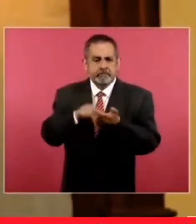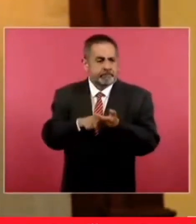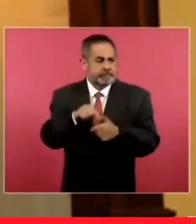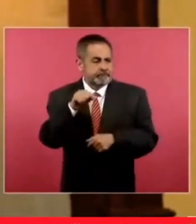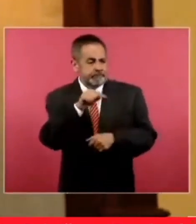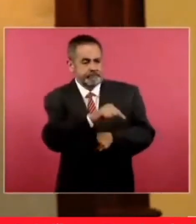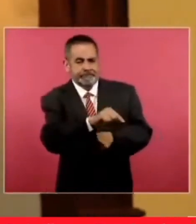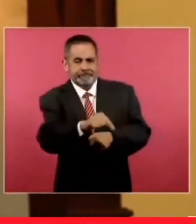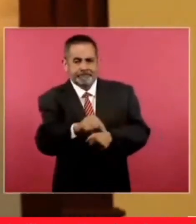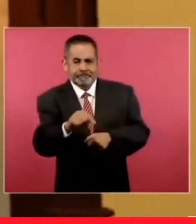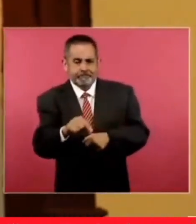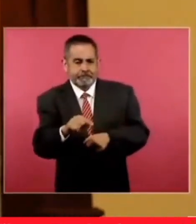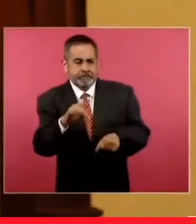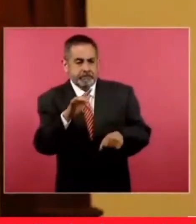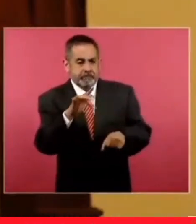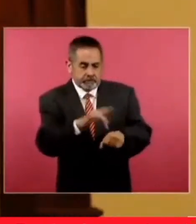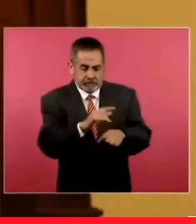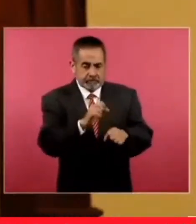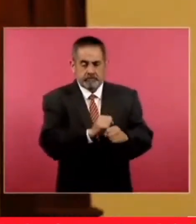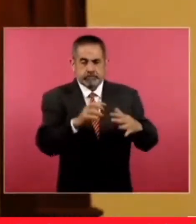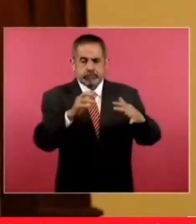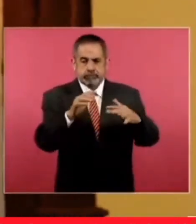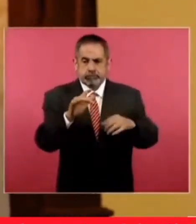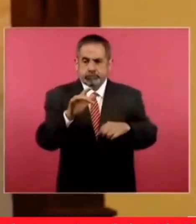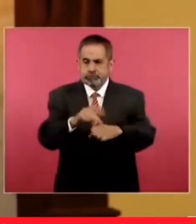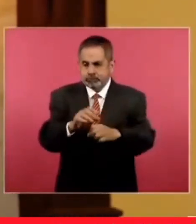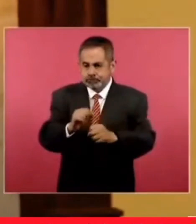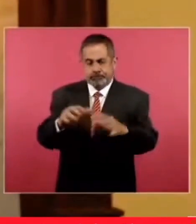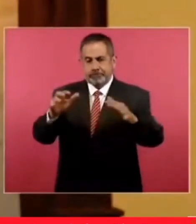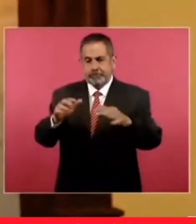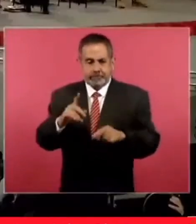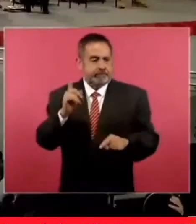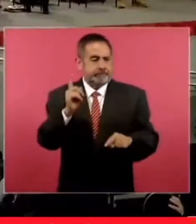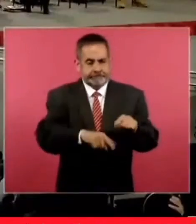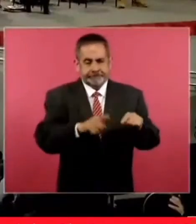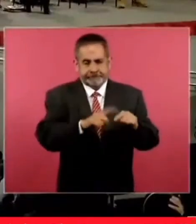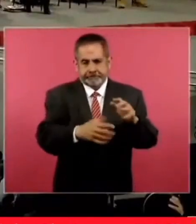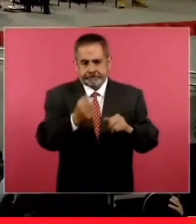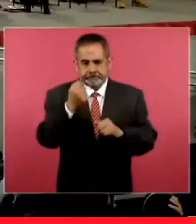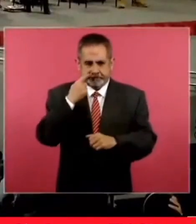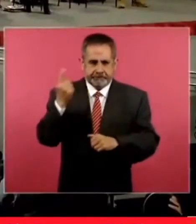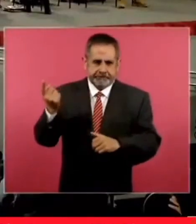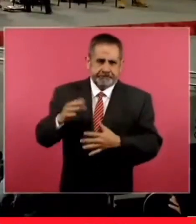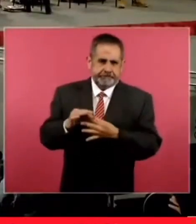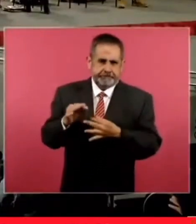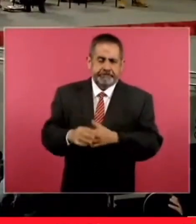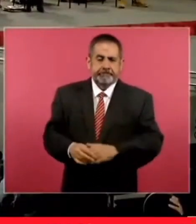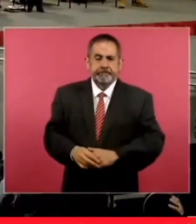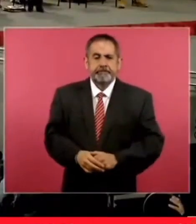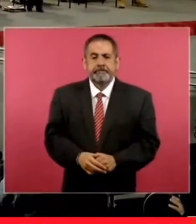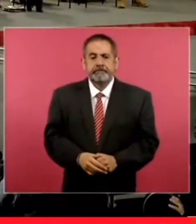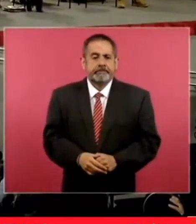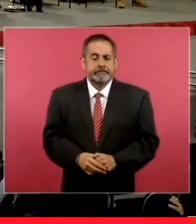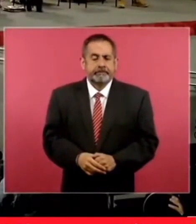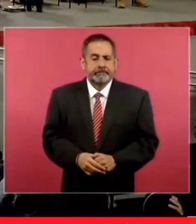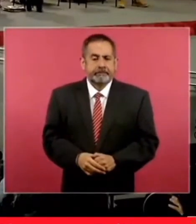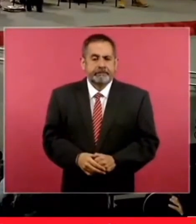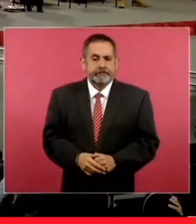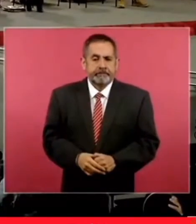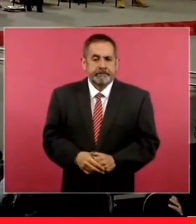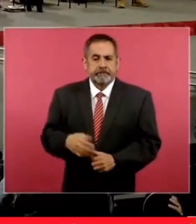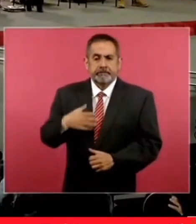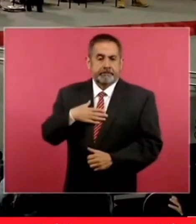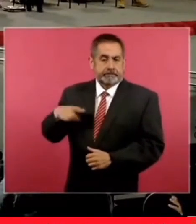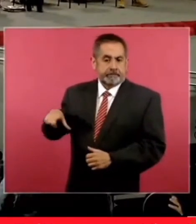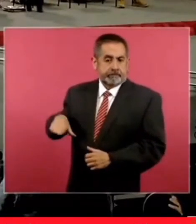artefactos exclusivos improvisados que se han asegurado en el país adelante por favor en lo que va de